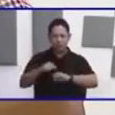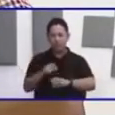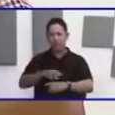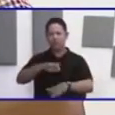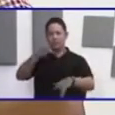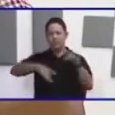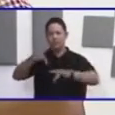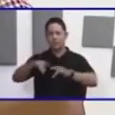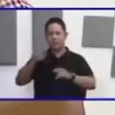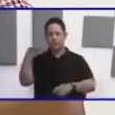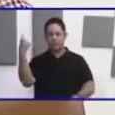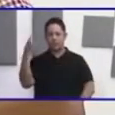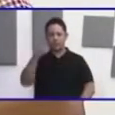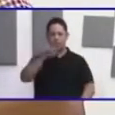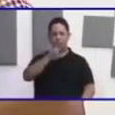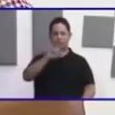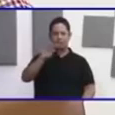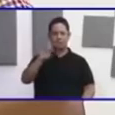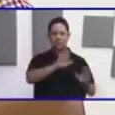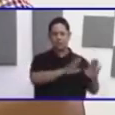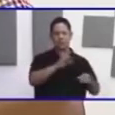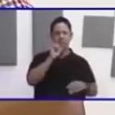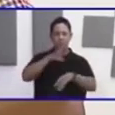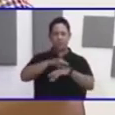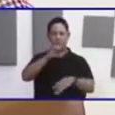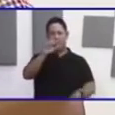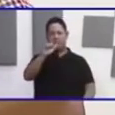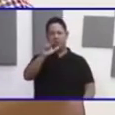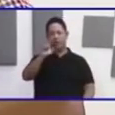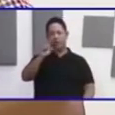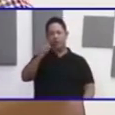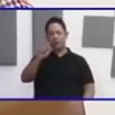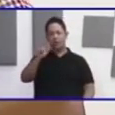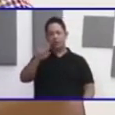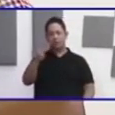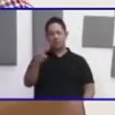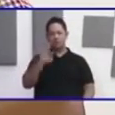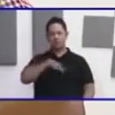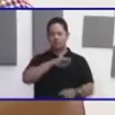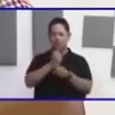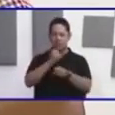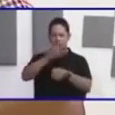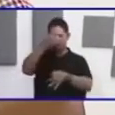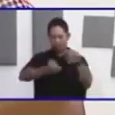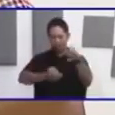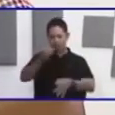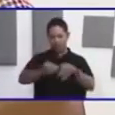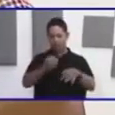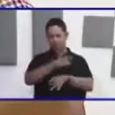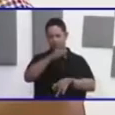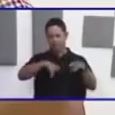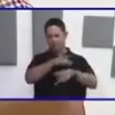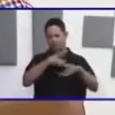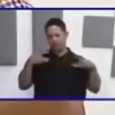de la gobernación, la doctora Rita, y el doctor Alexis, que hemos hecho un trabajo minucioso con los abogados de Secretaría de Salud y también